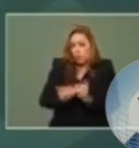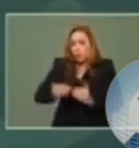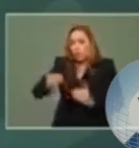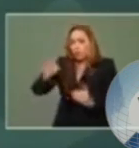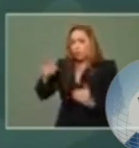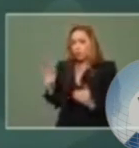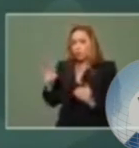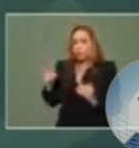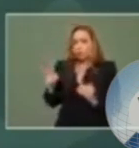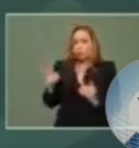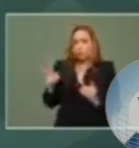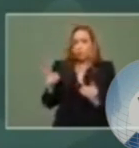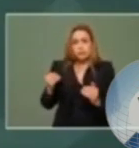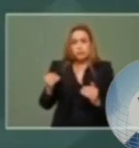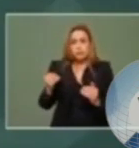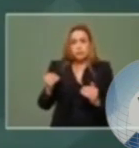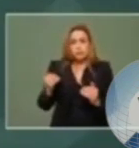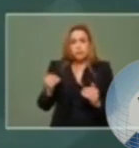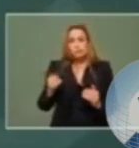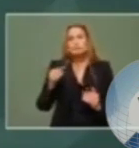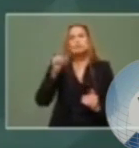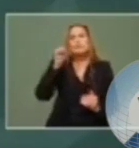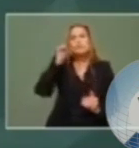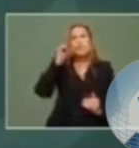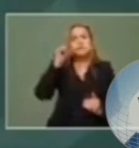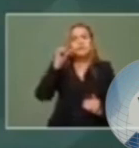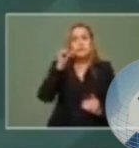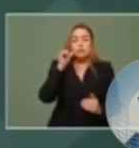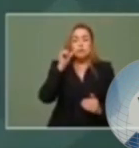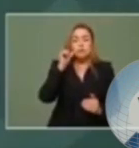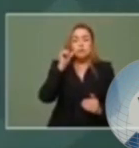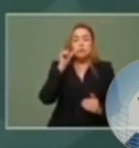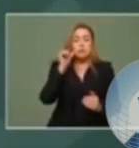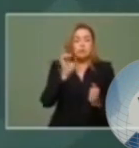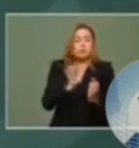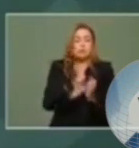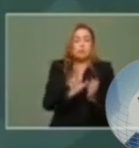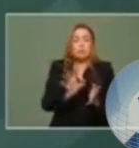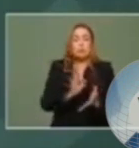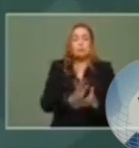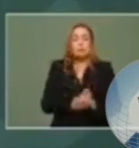y él sí robaron